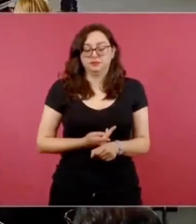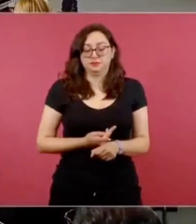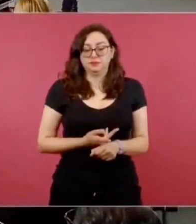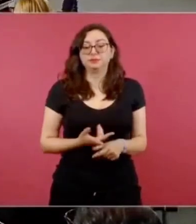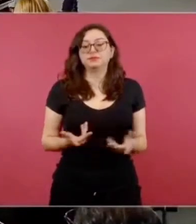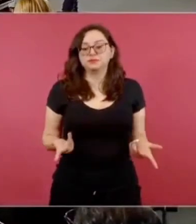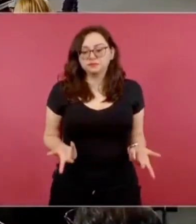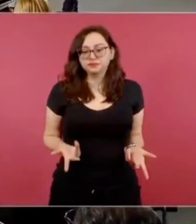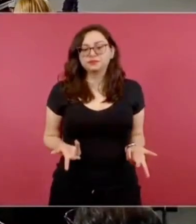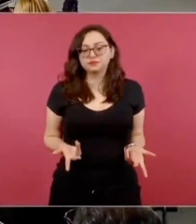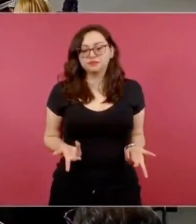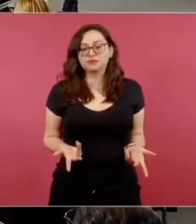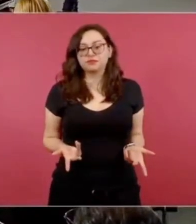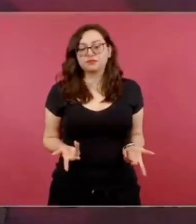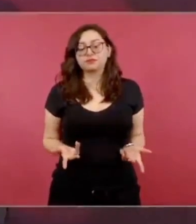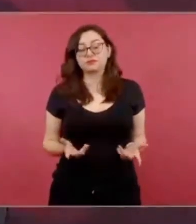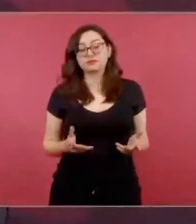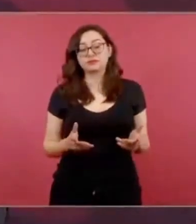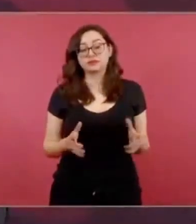están derrotados,